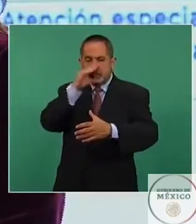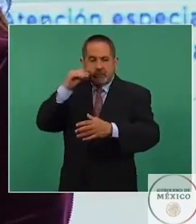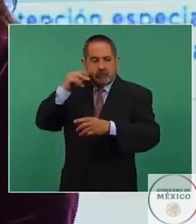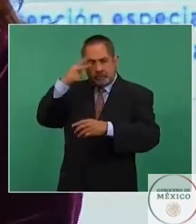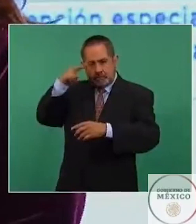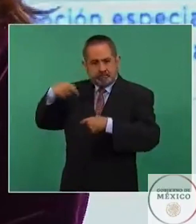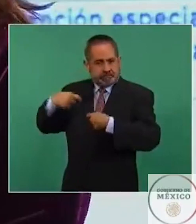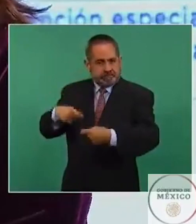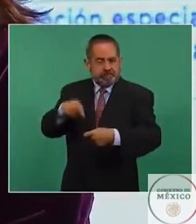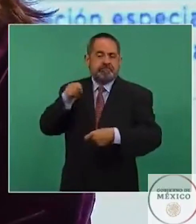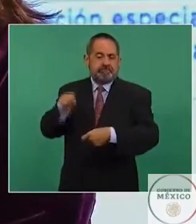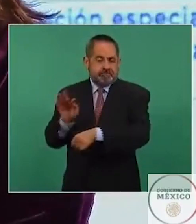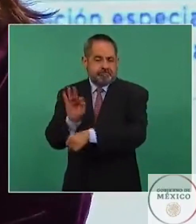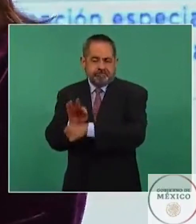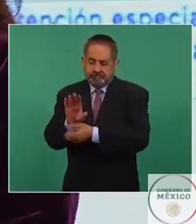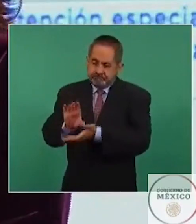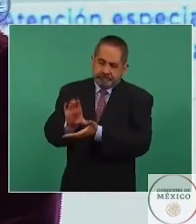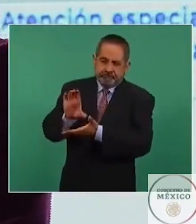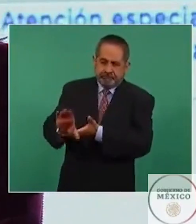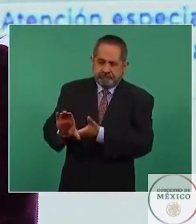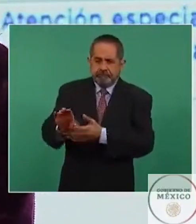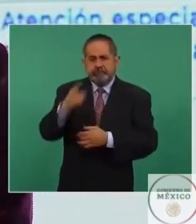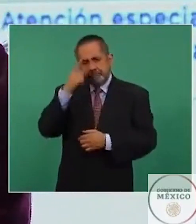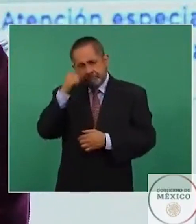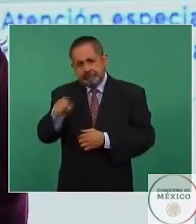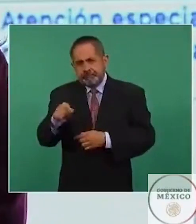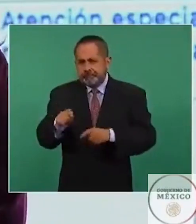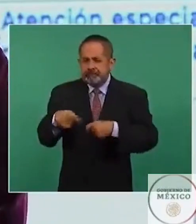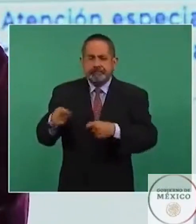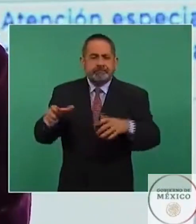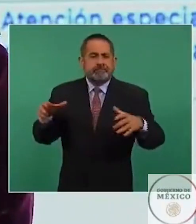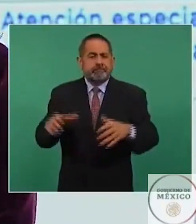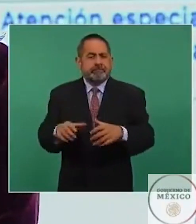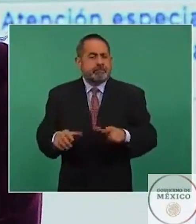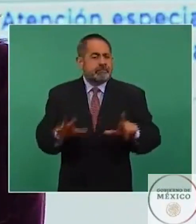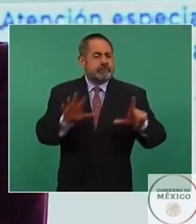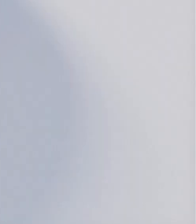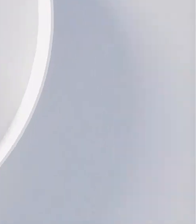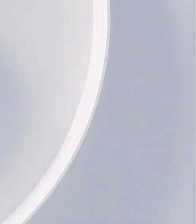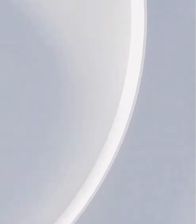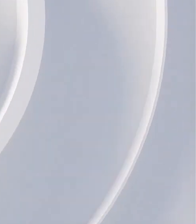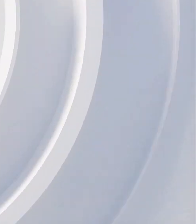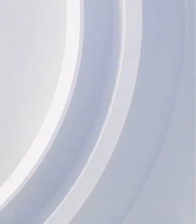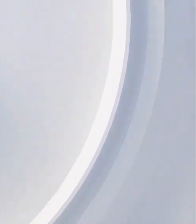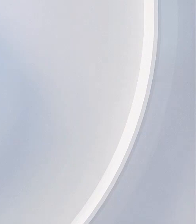centros de justicia para las mujeres, donde se han atendido a 174 mil víctimas.